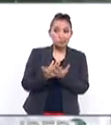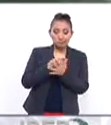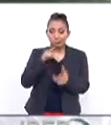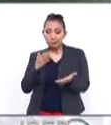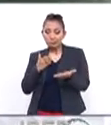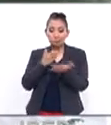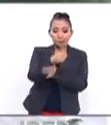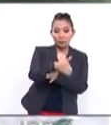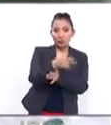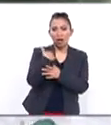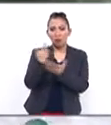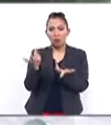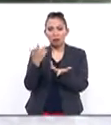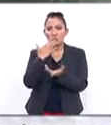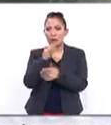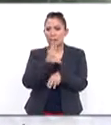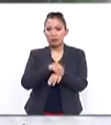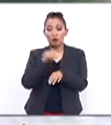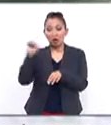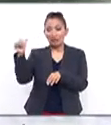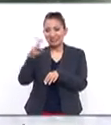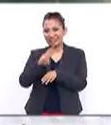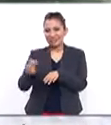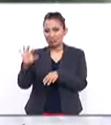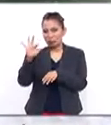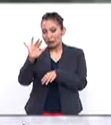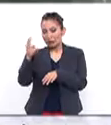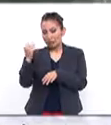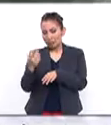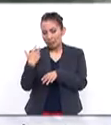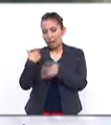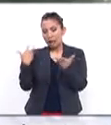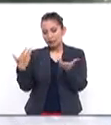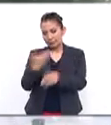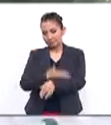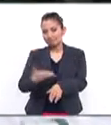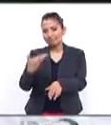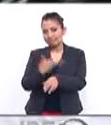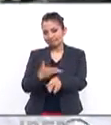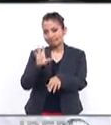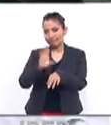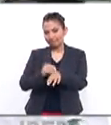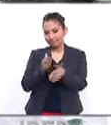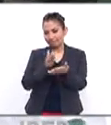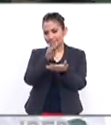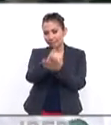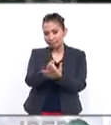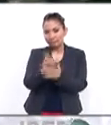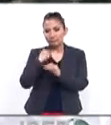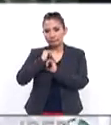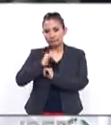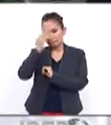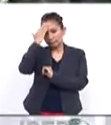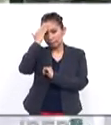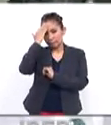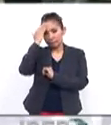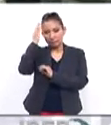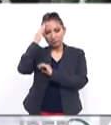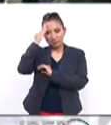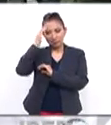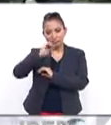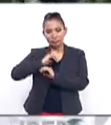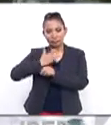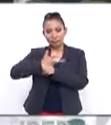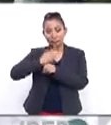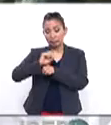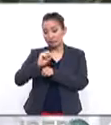esperaba y entraron de manera ilegal, mientras que otras 359 realizaron su trámite migratorio. Autoridades guatemaltecas